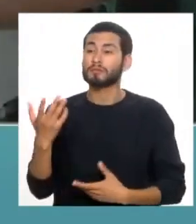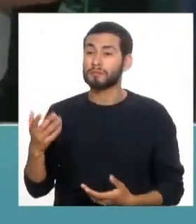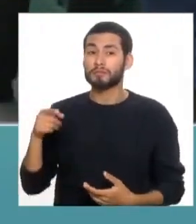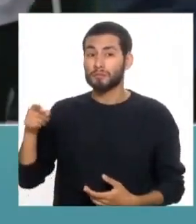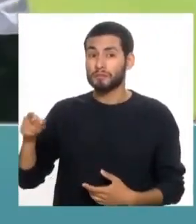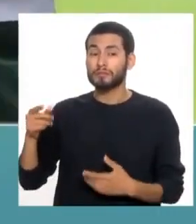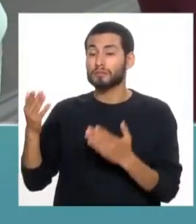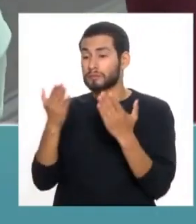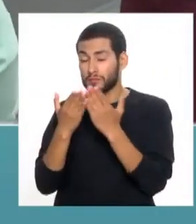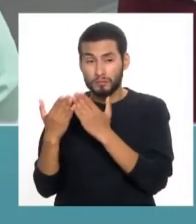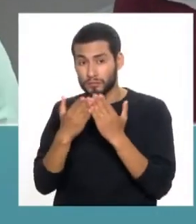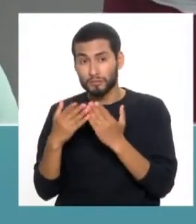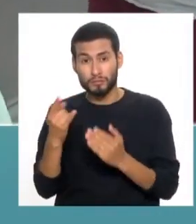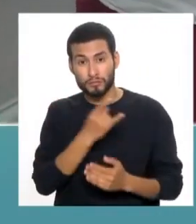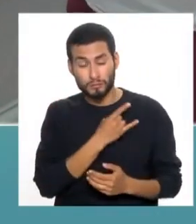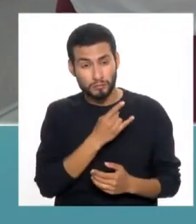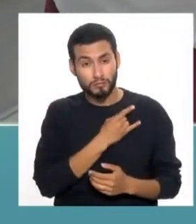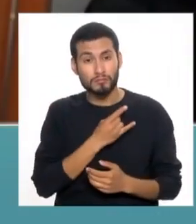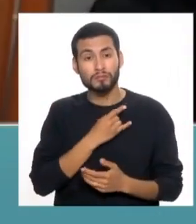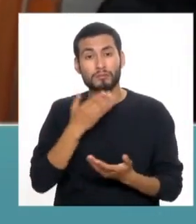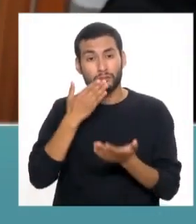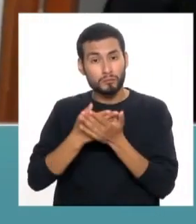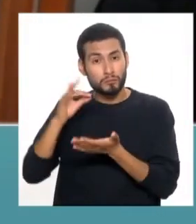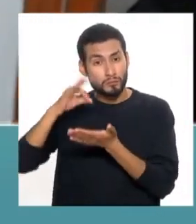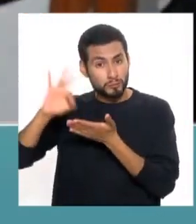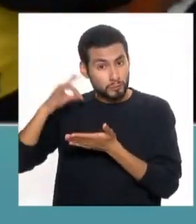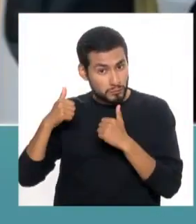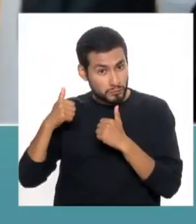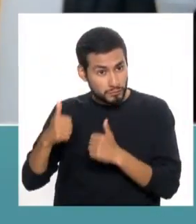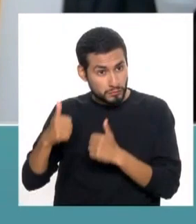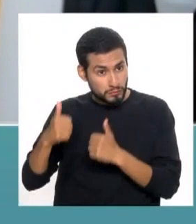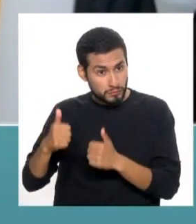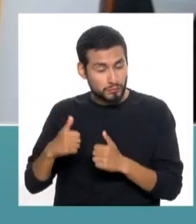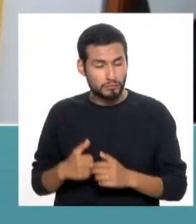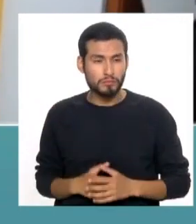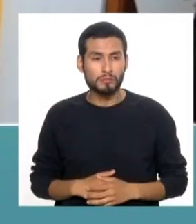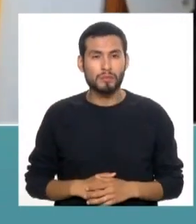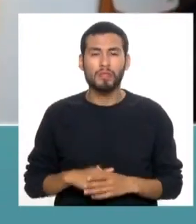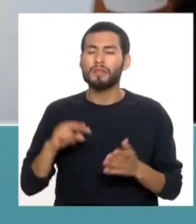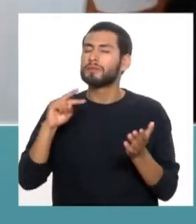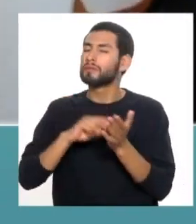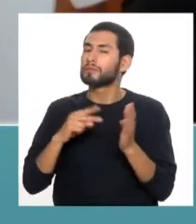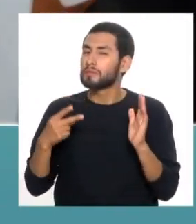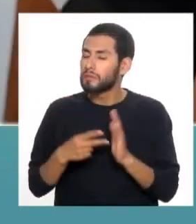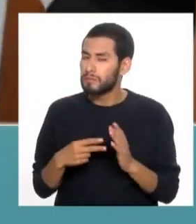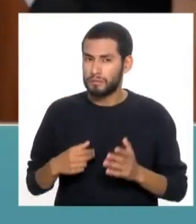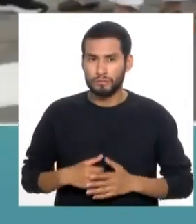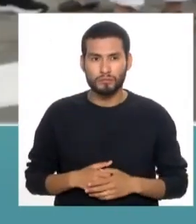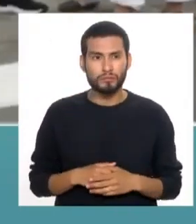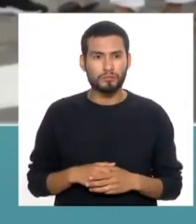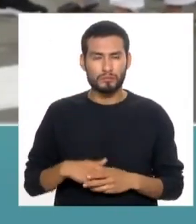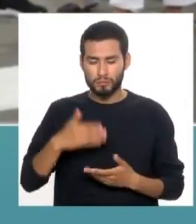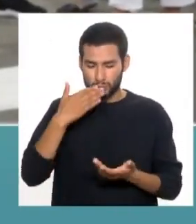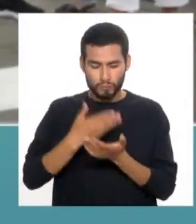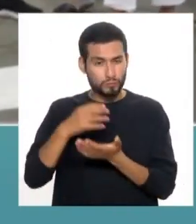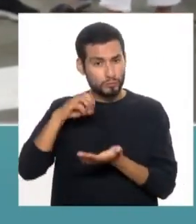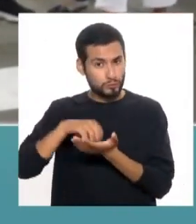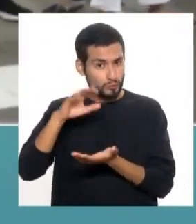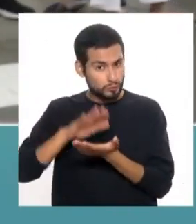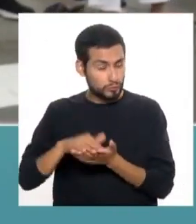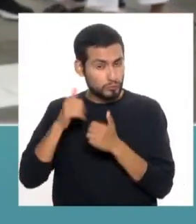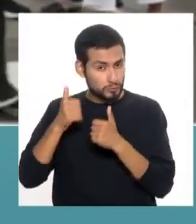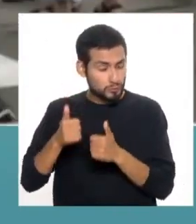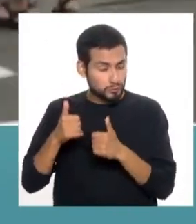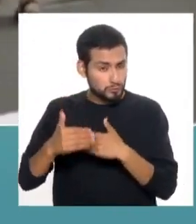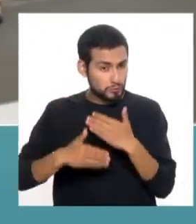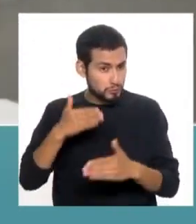esté cursando estudios superiores de manera exitosa. No, es decir, ¿no? Que esté rankeado o de repente que